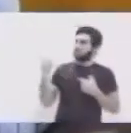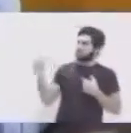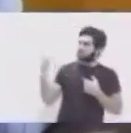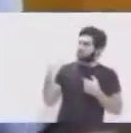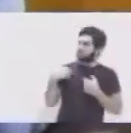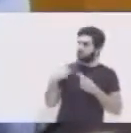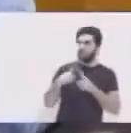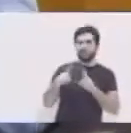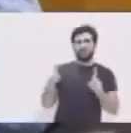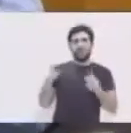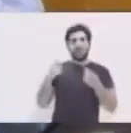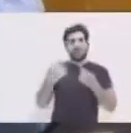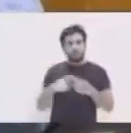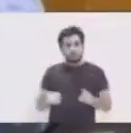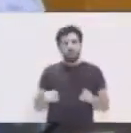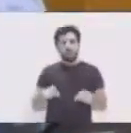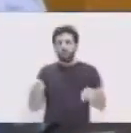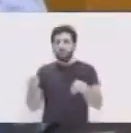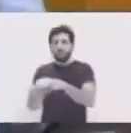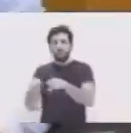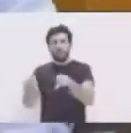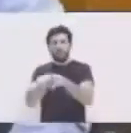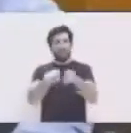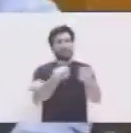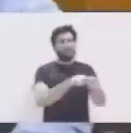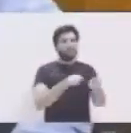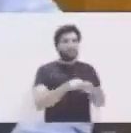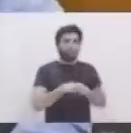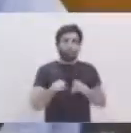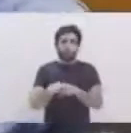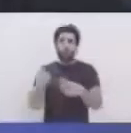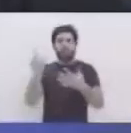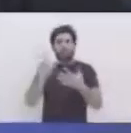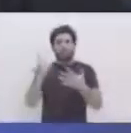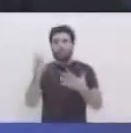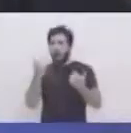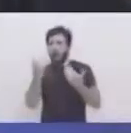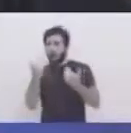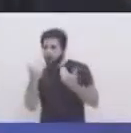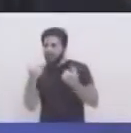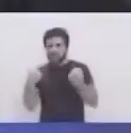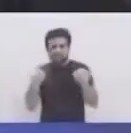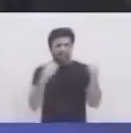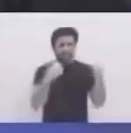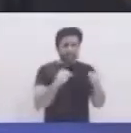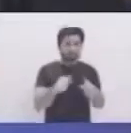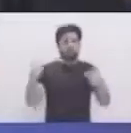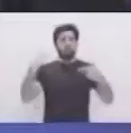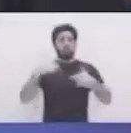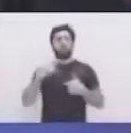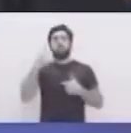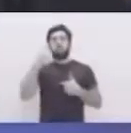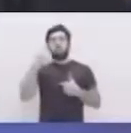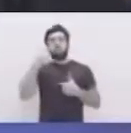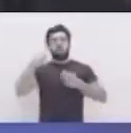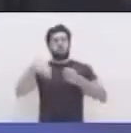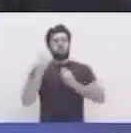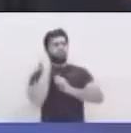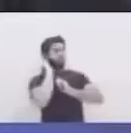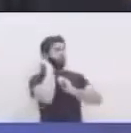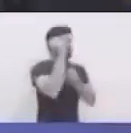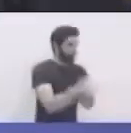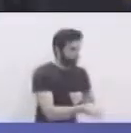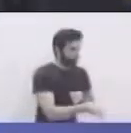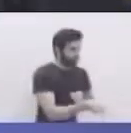en realidad hacían las mismas cosas que hacían en su casa. El padre de Nicolás era pescador, como el padre